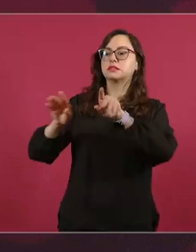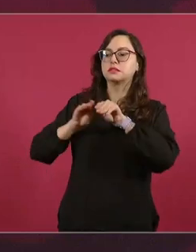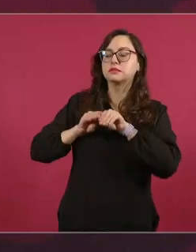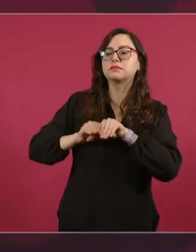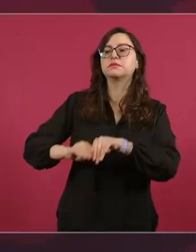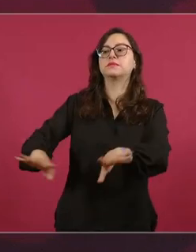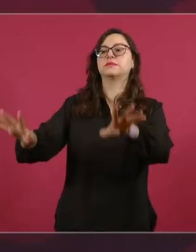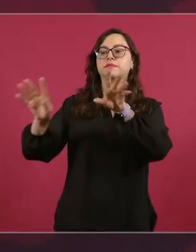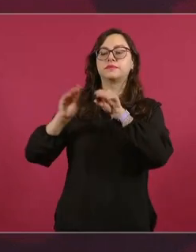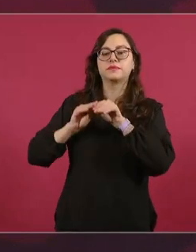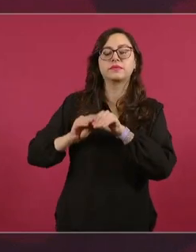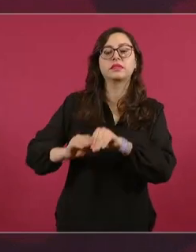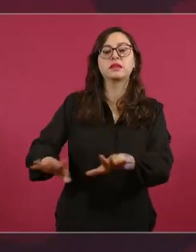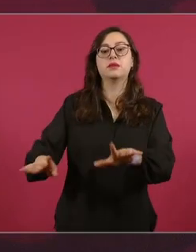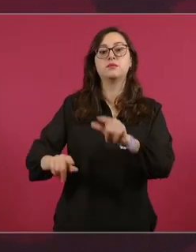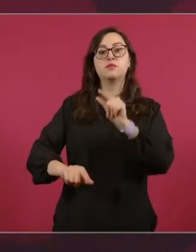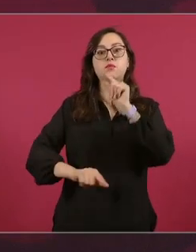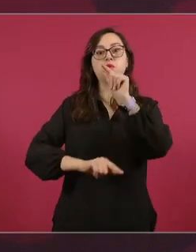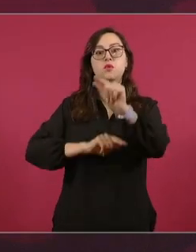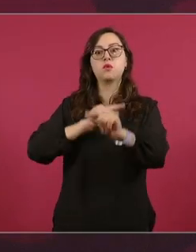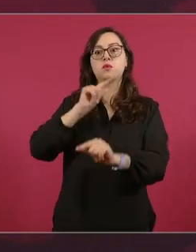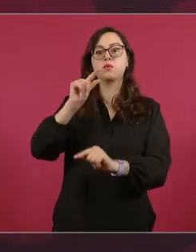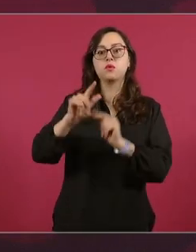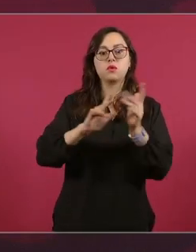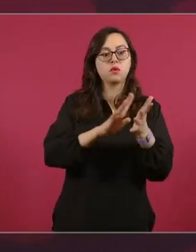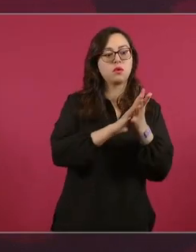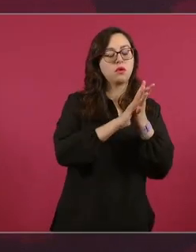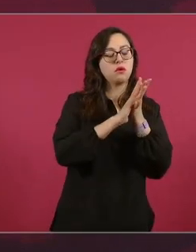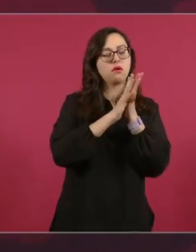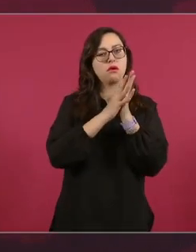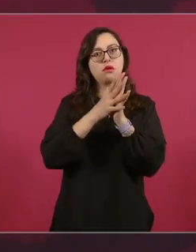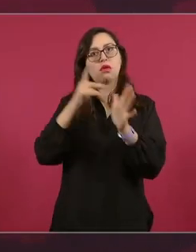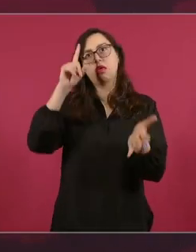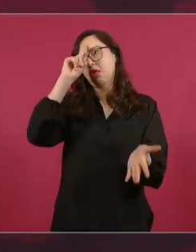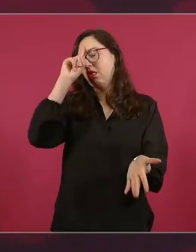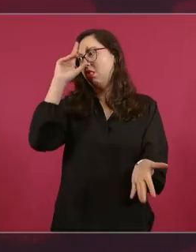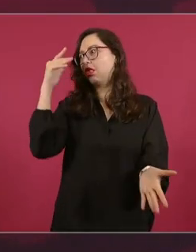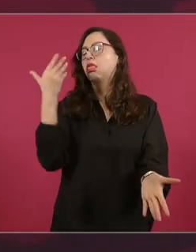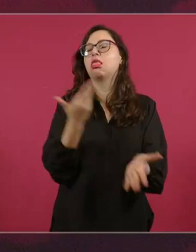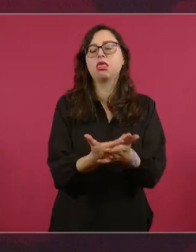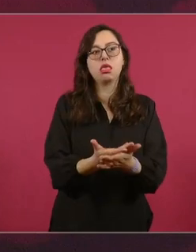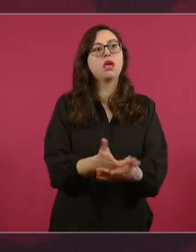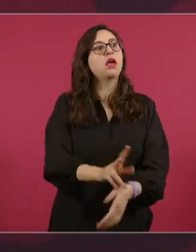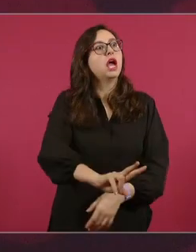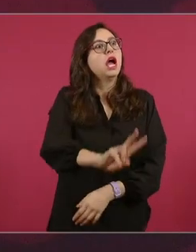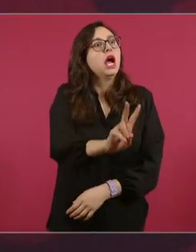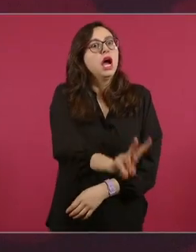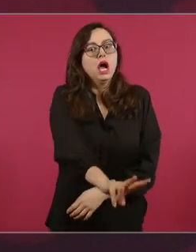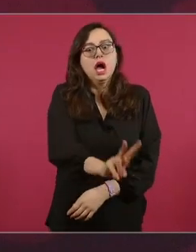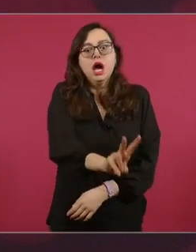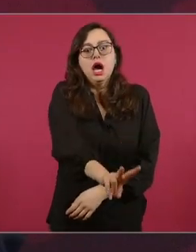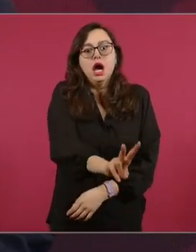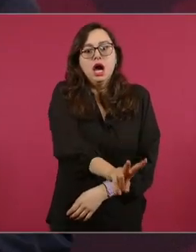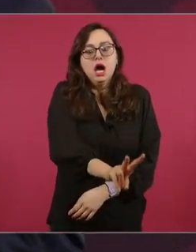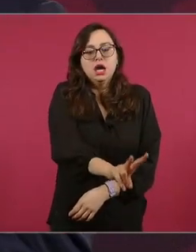Goebbels, el propagandista de Hitler, y es la misma